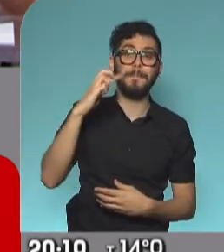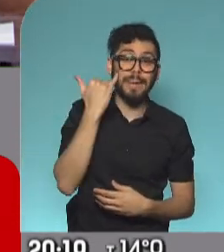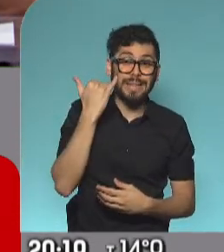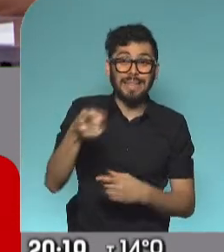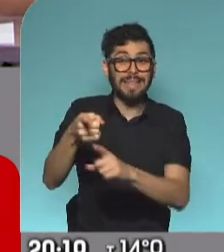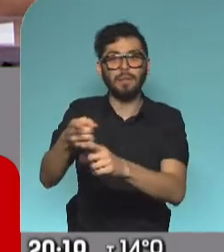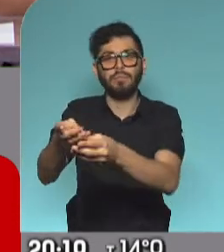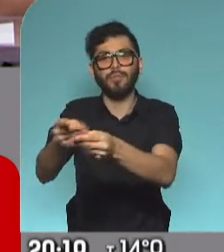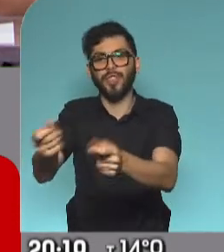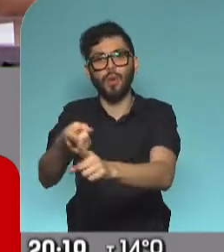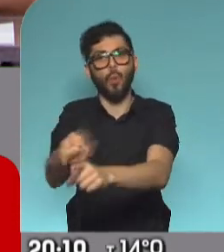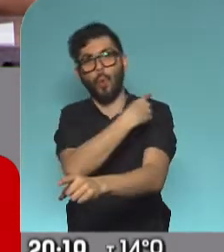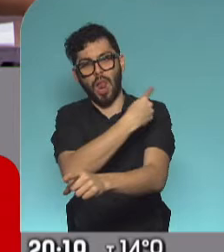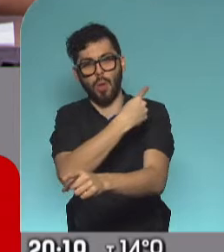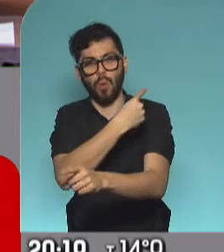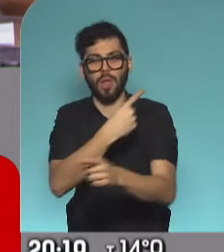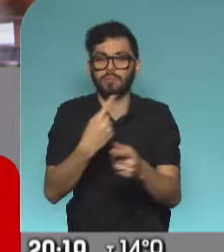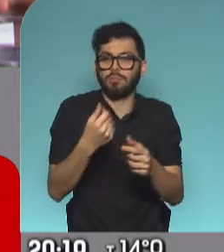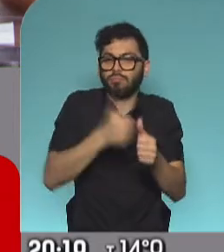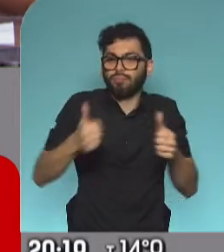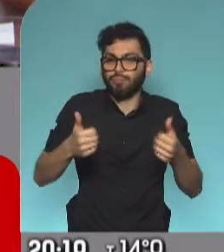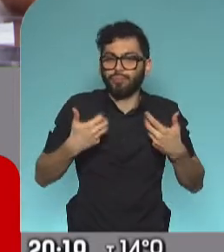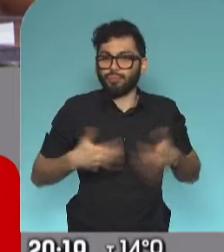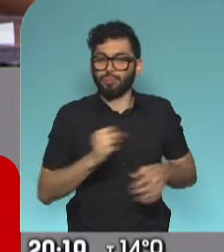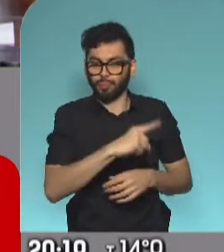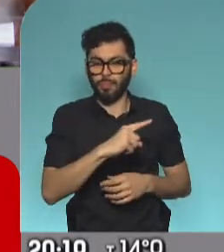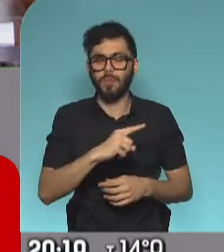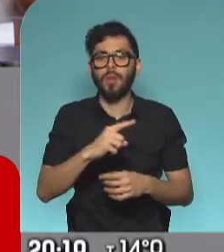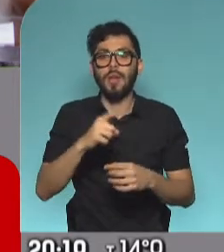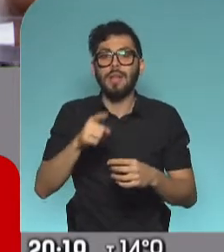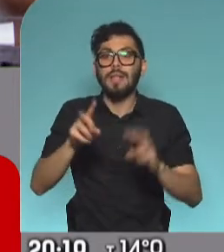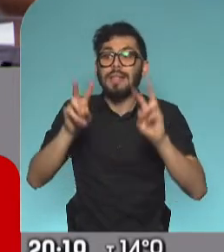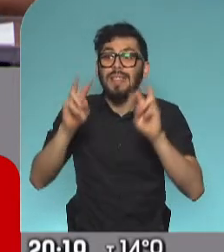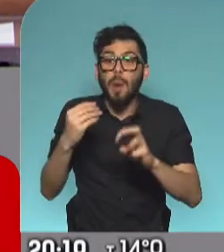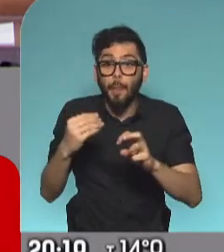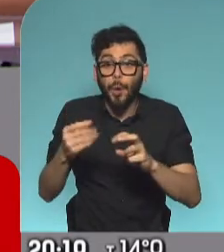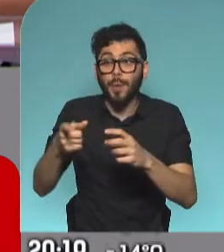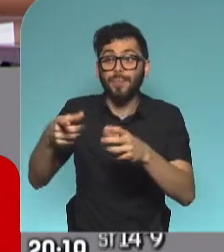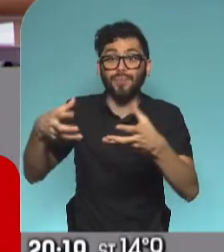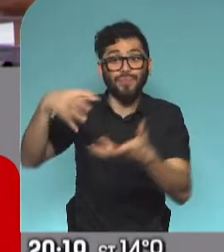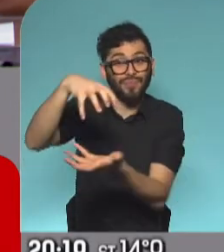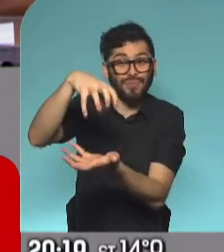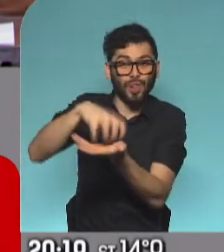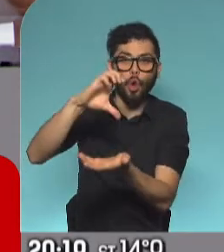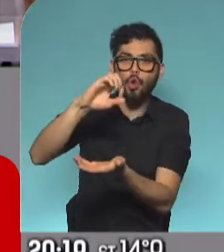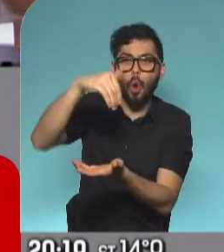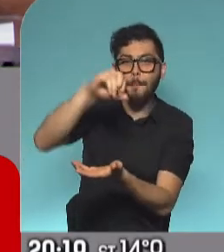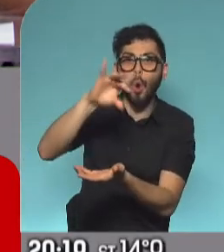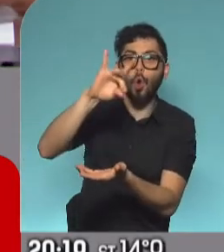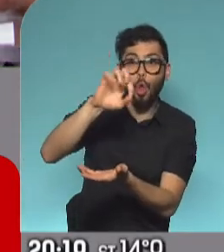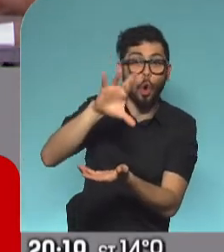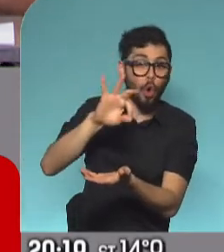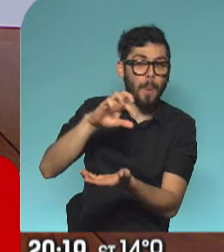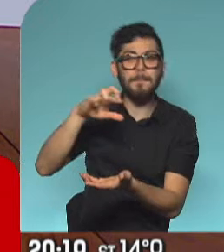otro momento define sobre este tema, porque tiene que ver sobre todo con cuántas vacantes va a haber en la Cámara Federal, cuántas vacantes van a quedar en Comodoro